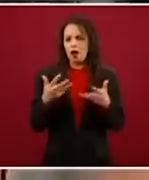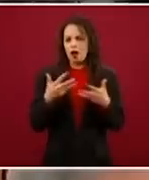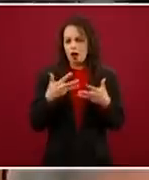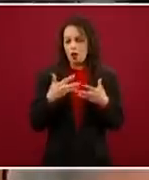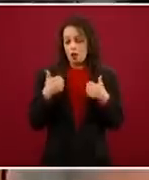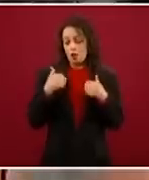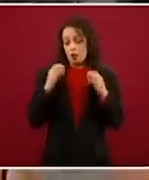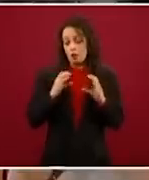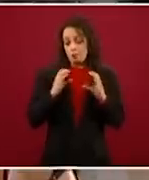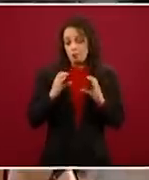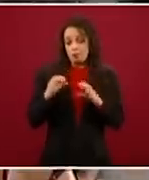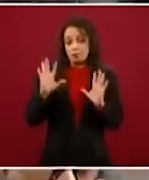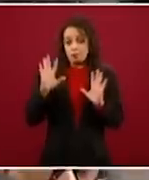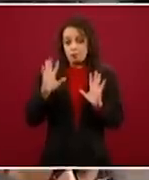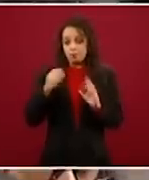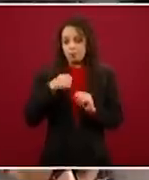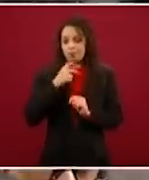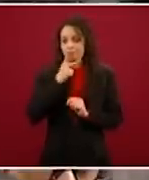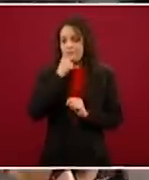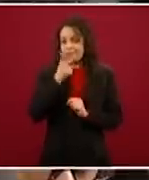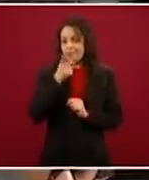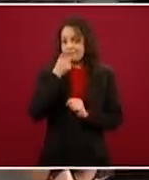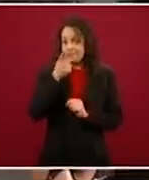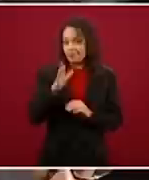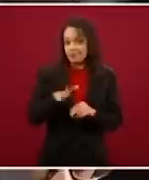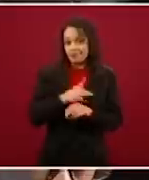cuidado porque no vaya a ser que